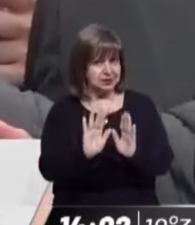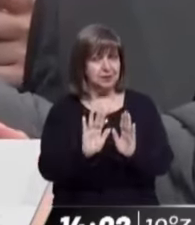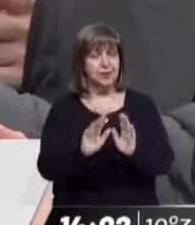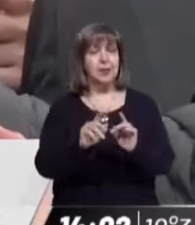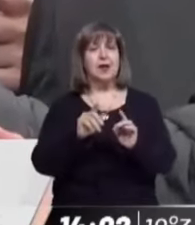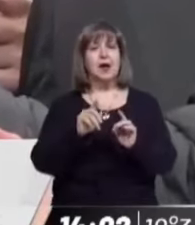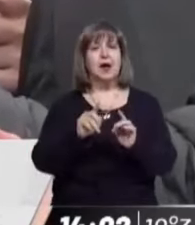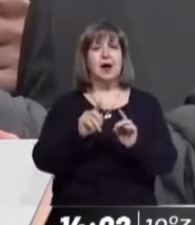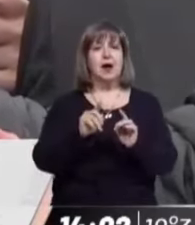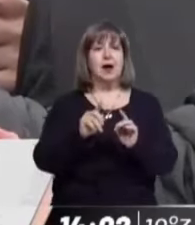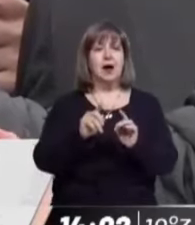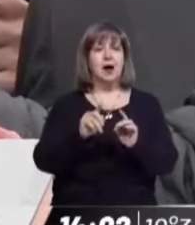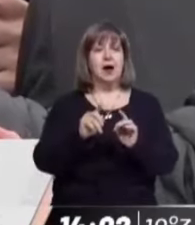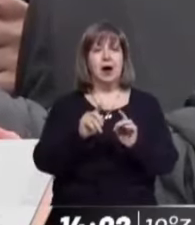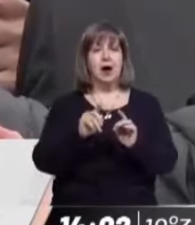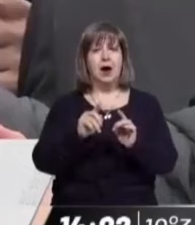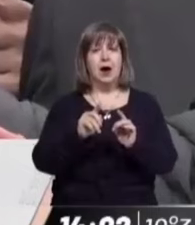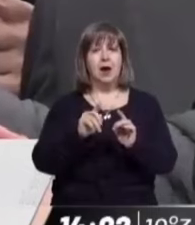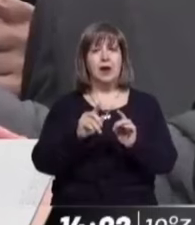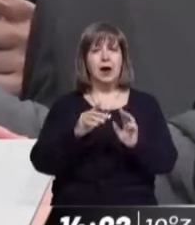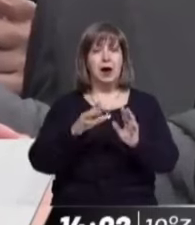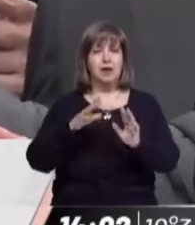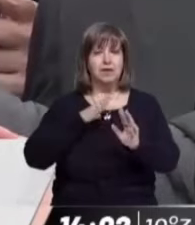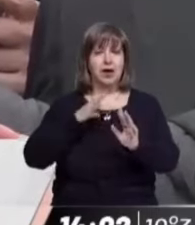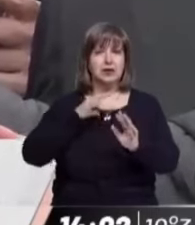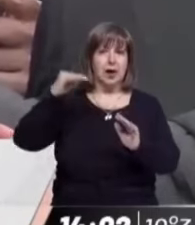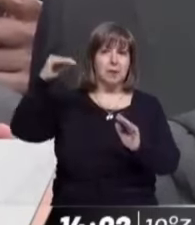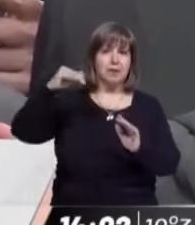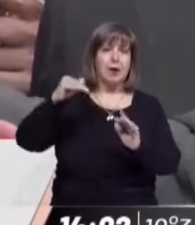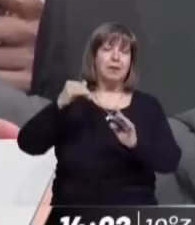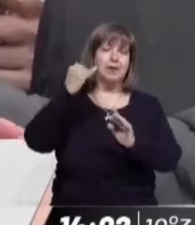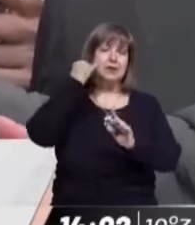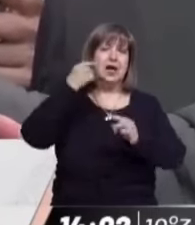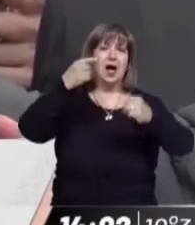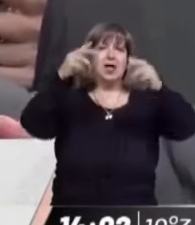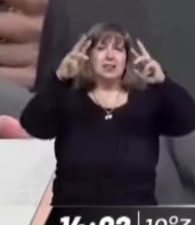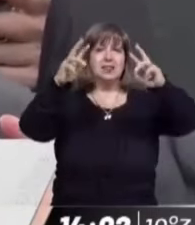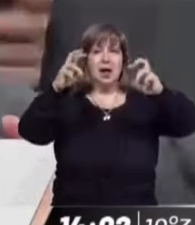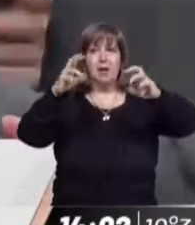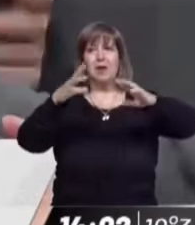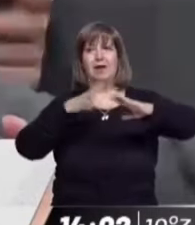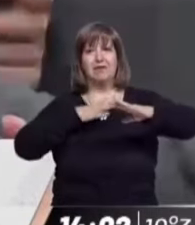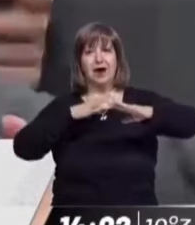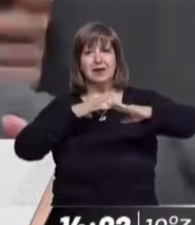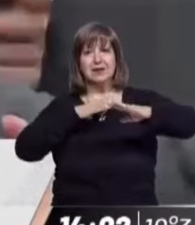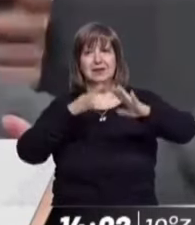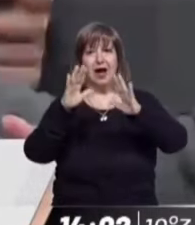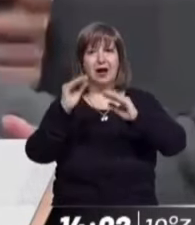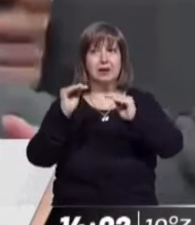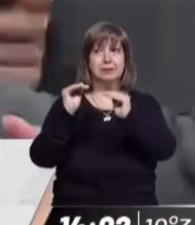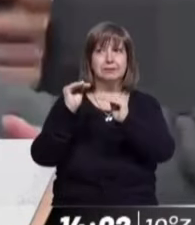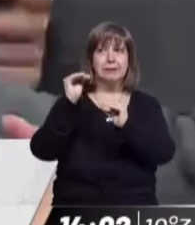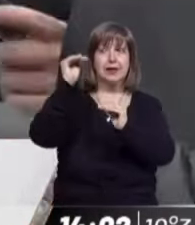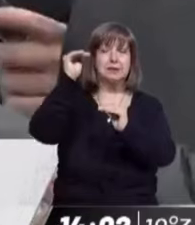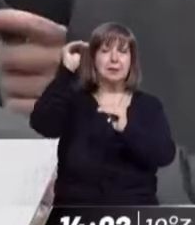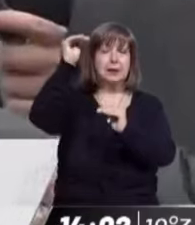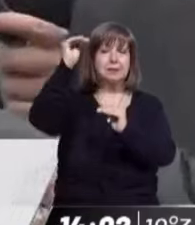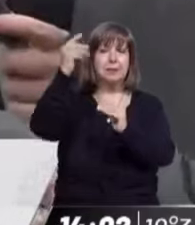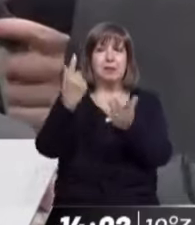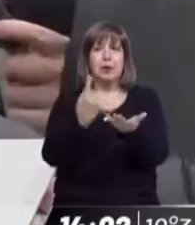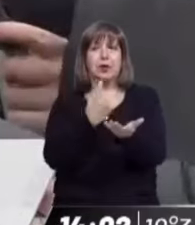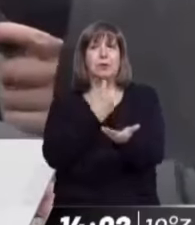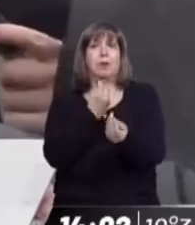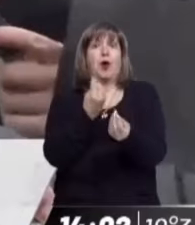está quedando una inercial de muchos temas que siguen subiendo por